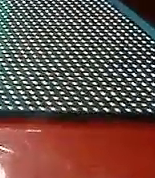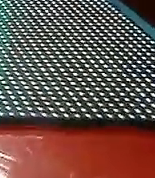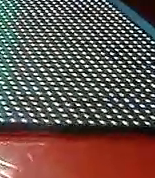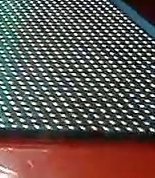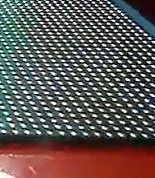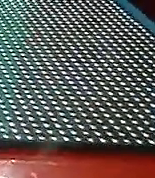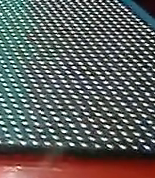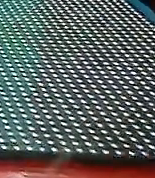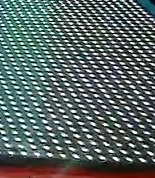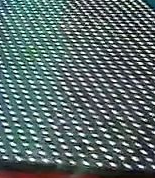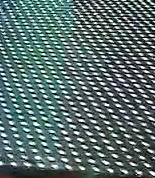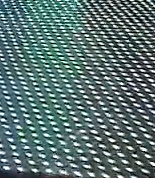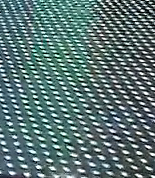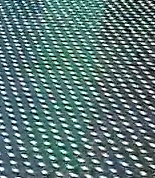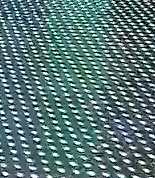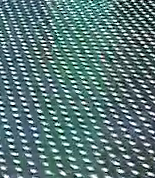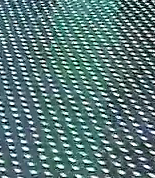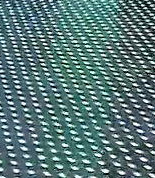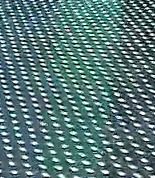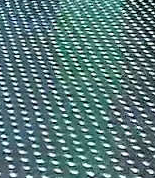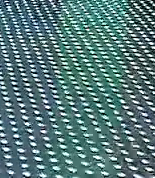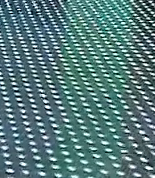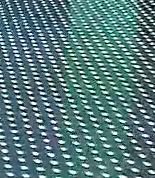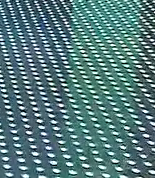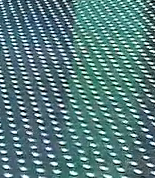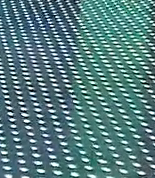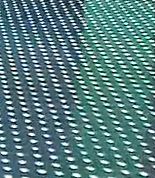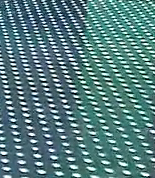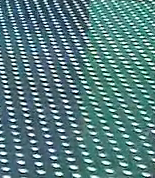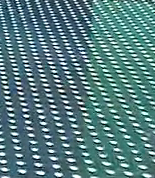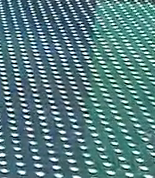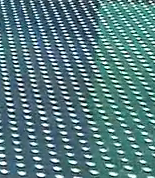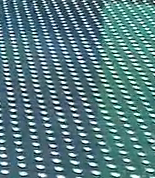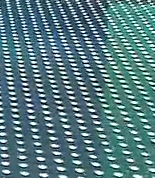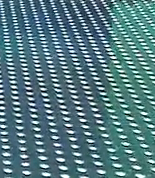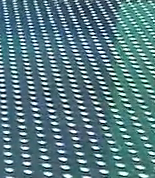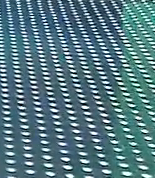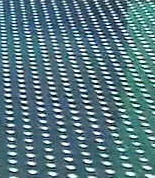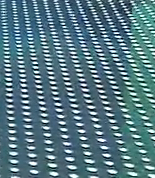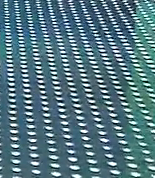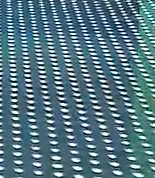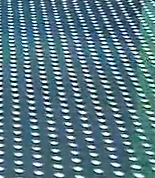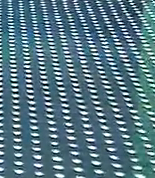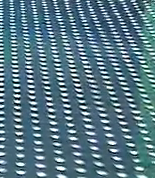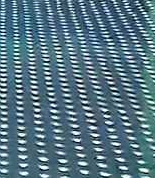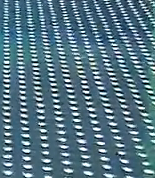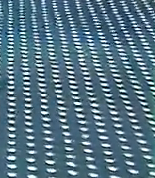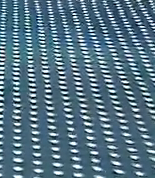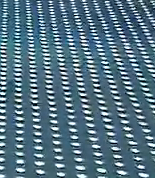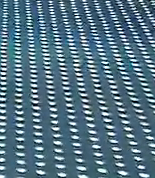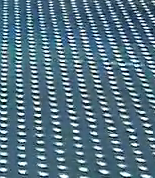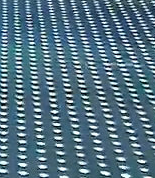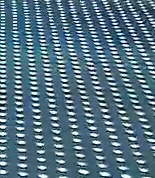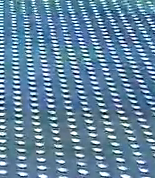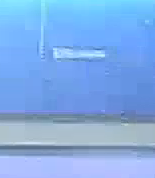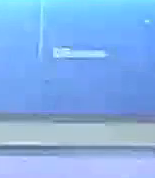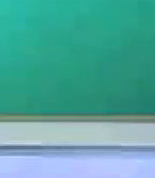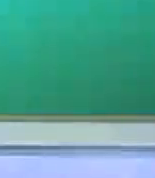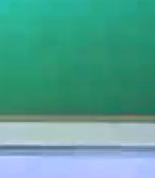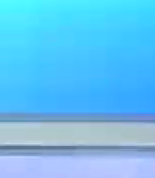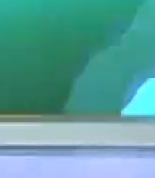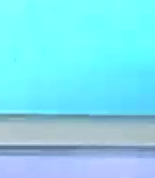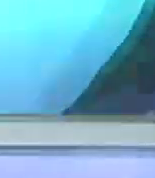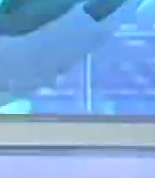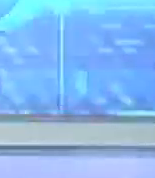desde todo el Ecuador. Qué gusto saludarlos. Muy buenos días en este día de viernes, por supuesto, viernes 6 de julio, el día más lindo